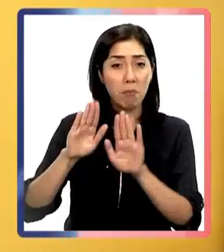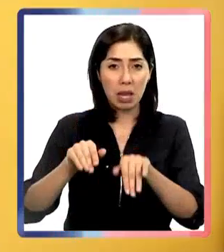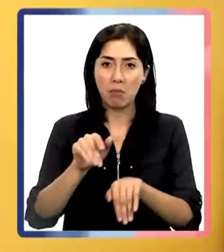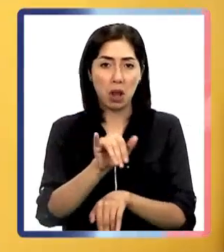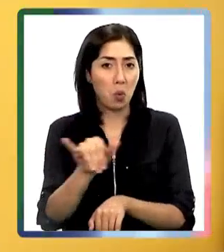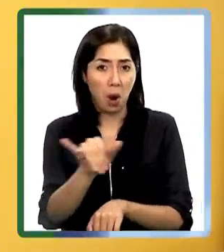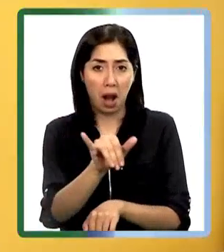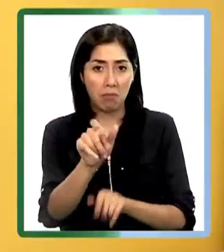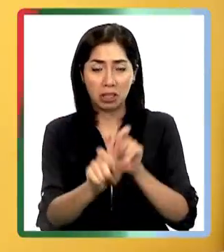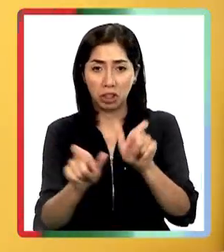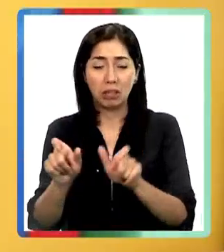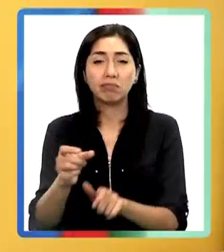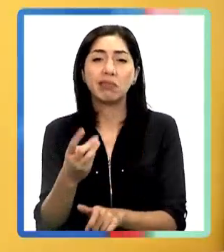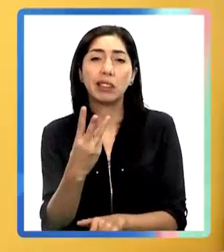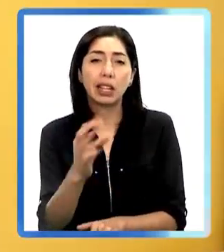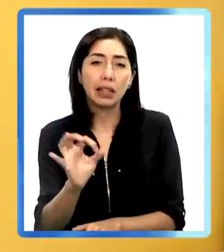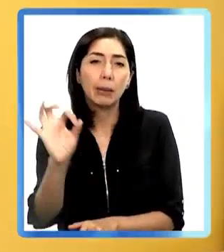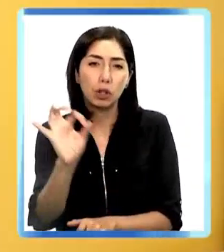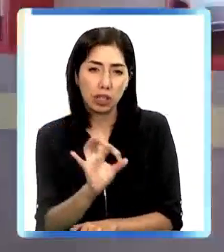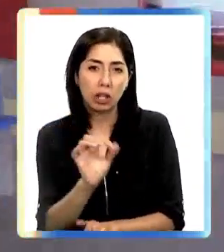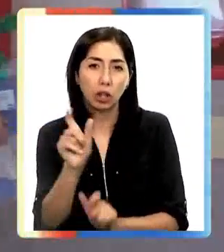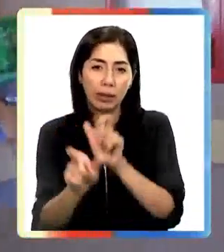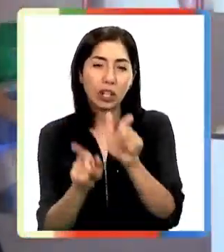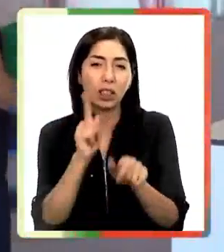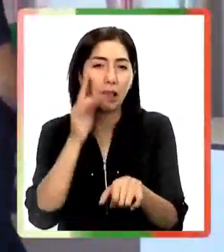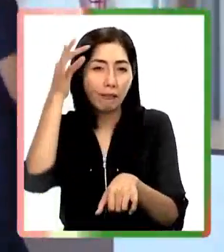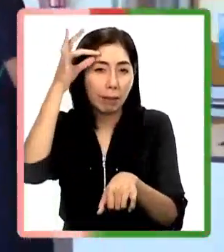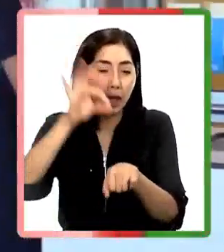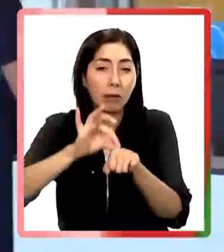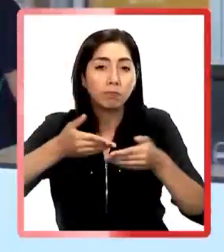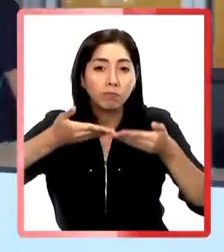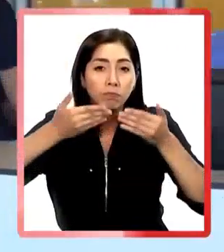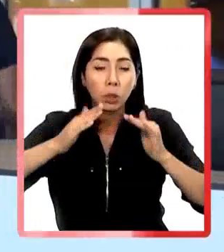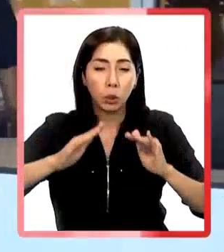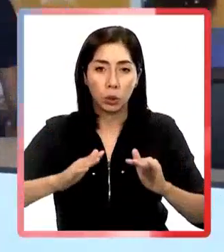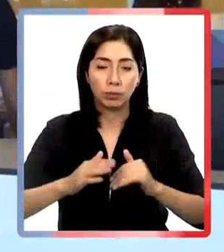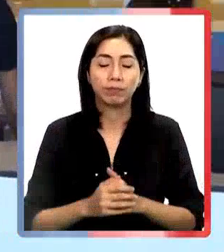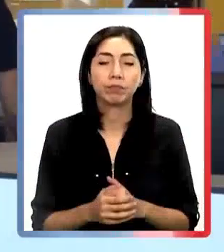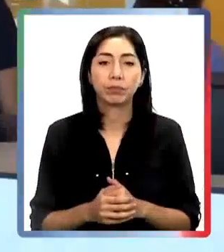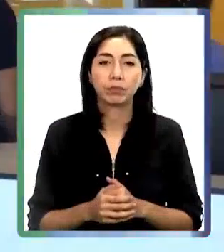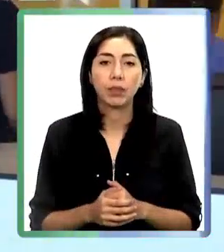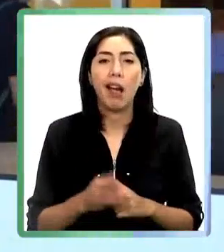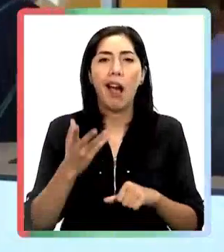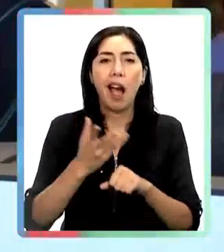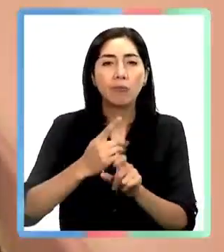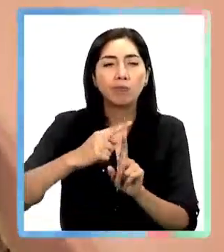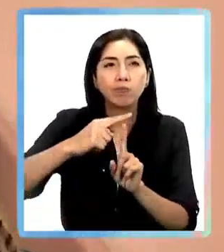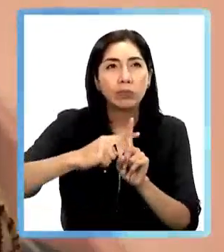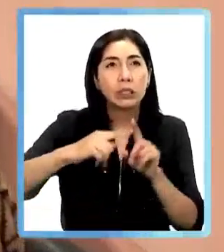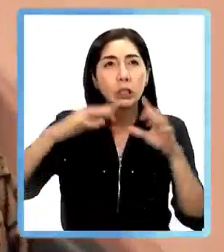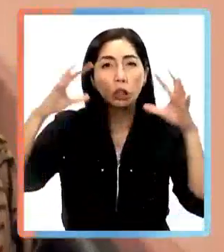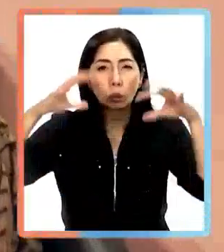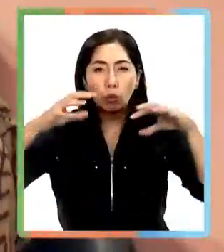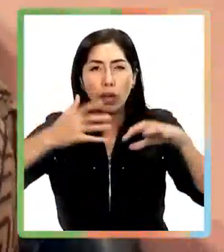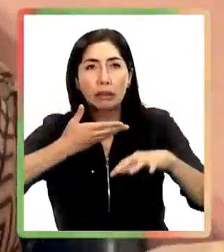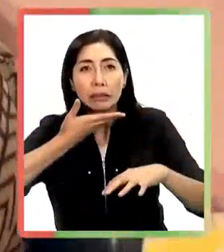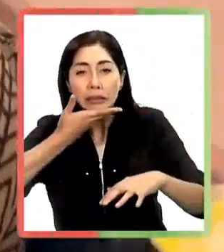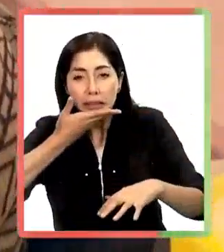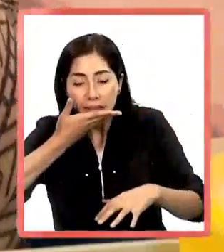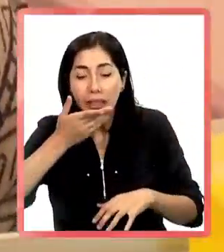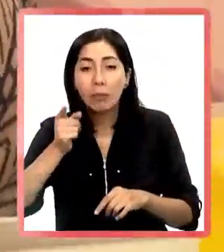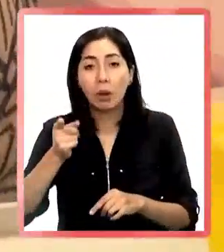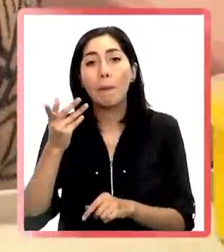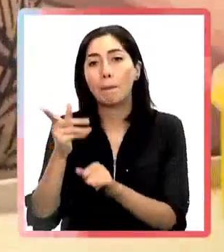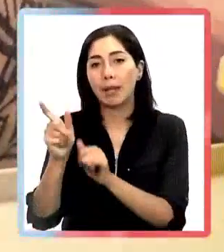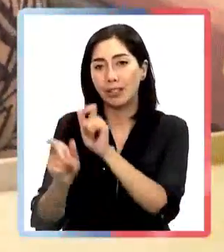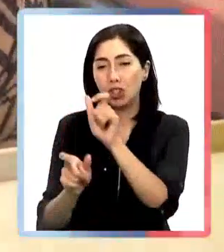un 30% de los pacientes son de características respiratorias. Lluvias estivales, nevazones y bajas temperaturas son las causantes del aumento de